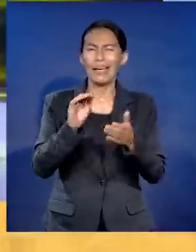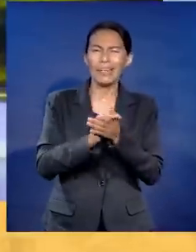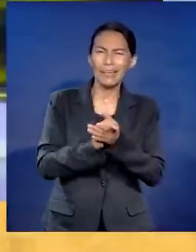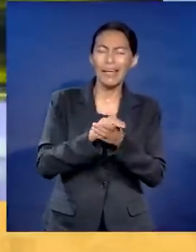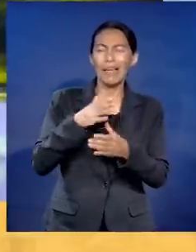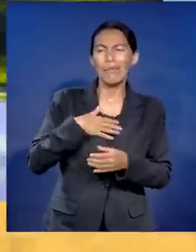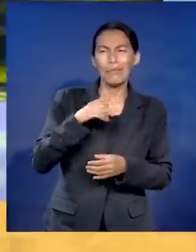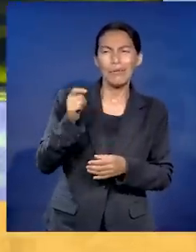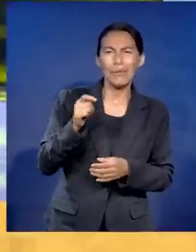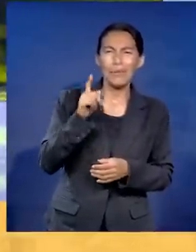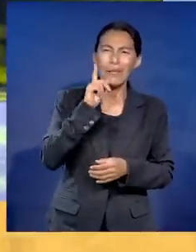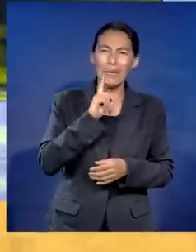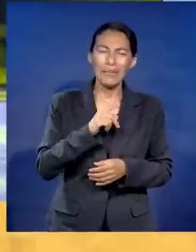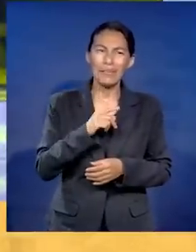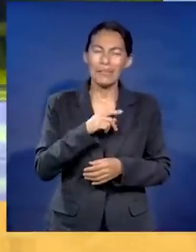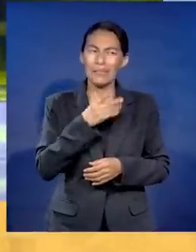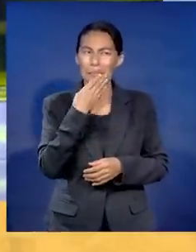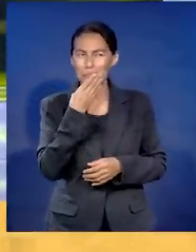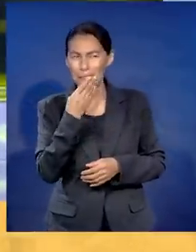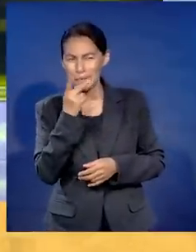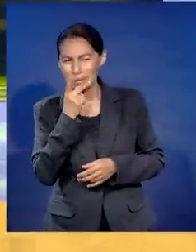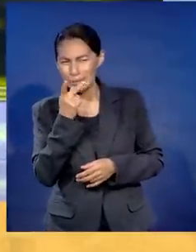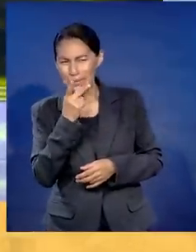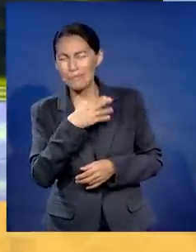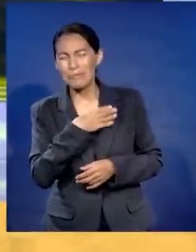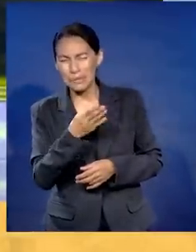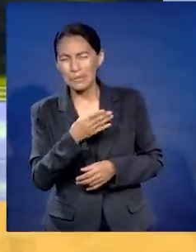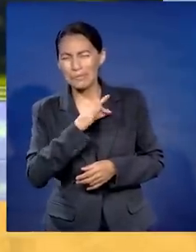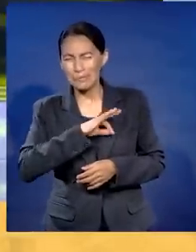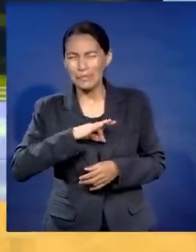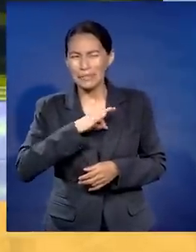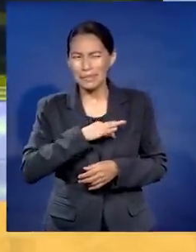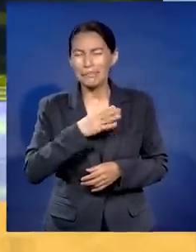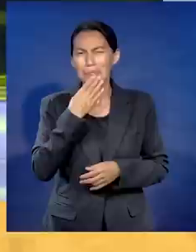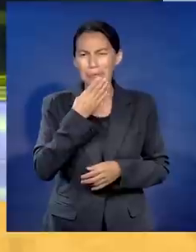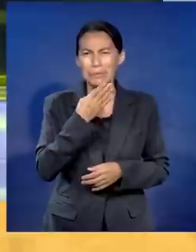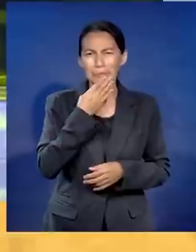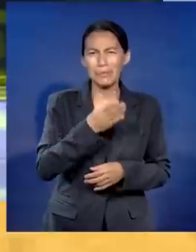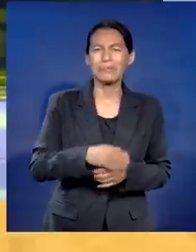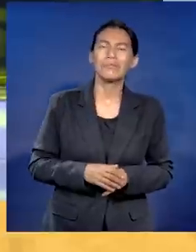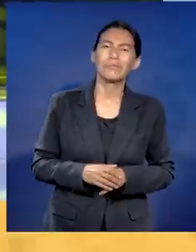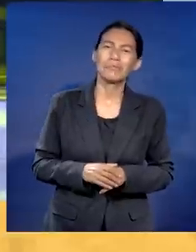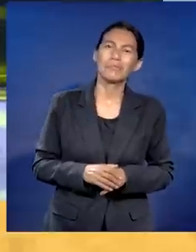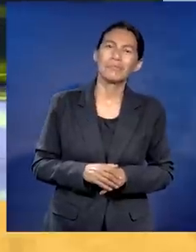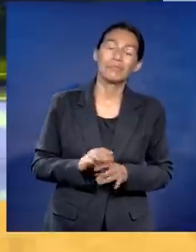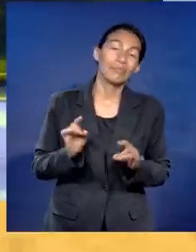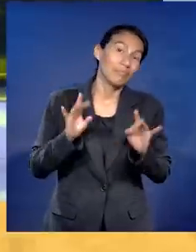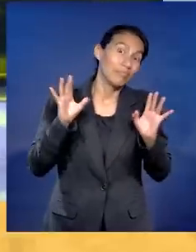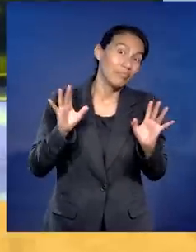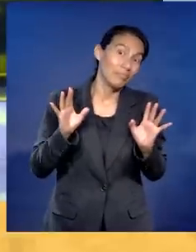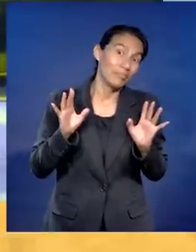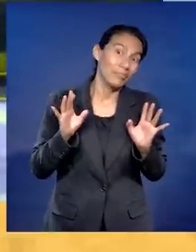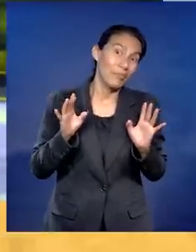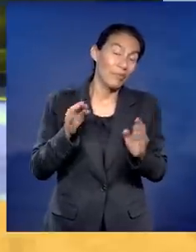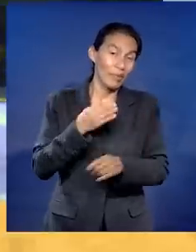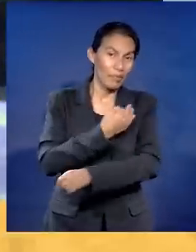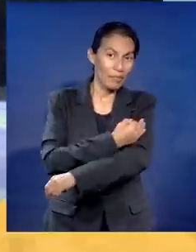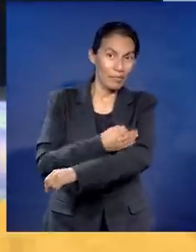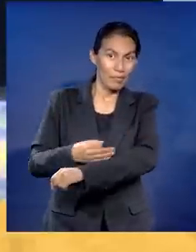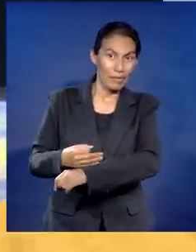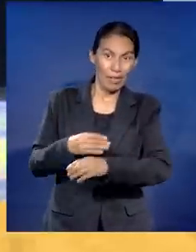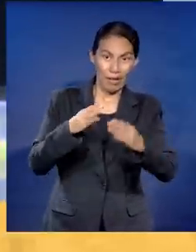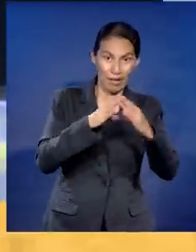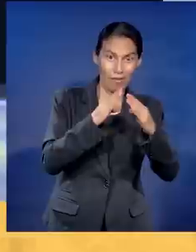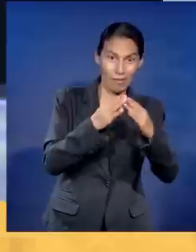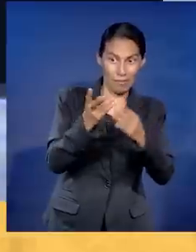ya me voy a casar, y mi novia, y esto, y ellos me veían. Qué bueno, pastor, qué bueno que sea feliz, me decían. Un día estaba cenando